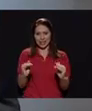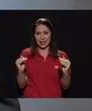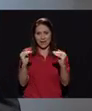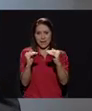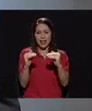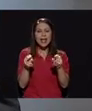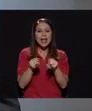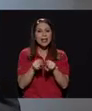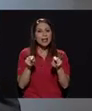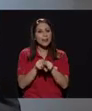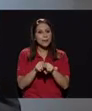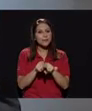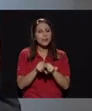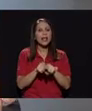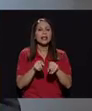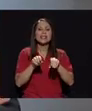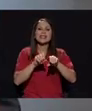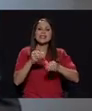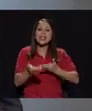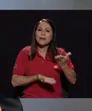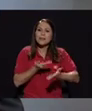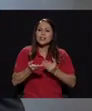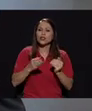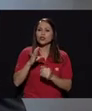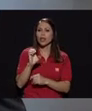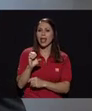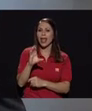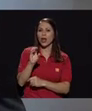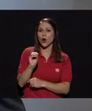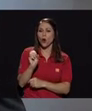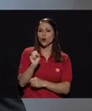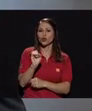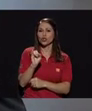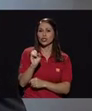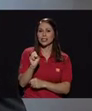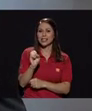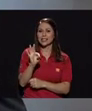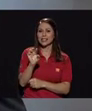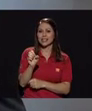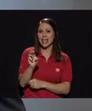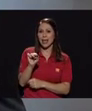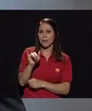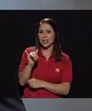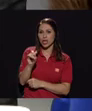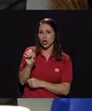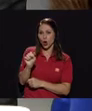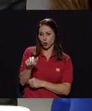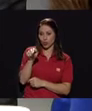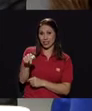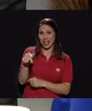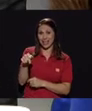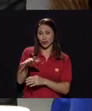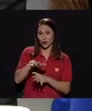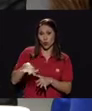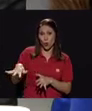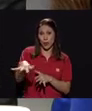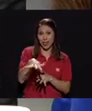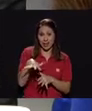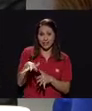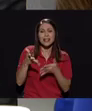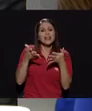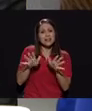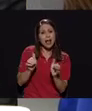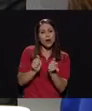además, los servicios ecosistémicos que decía Maureen que tienen estos humedales, en estudios ya